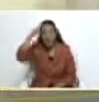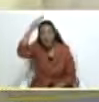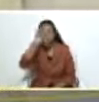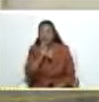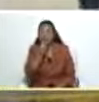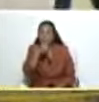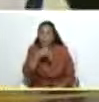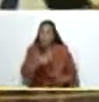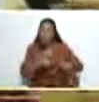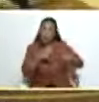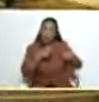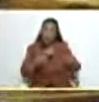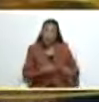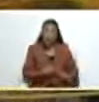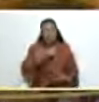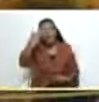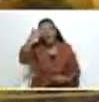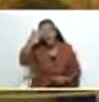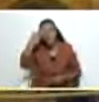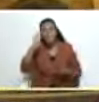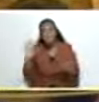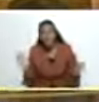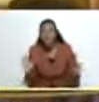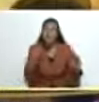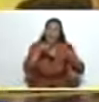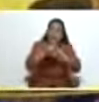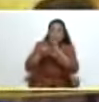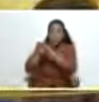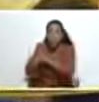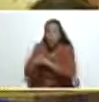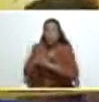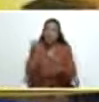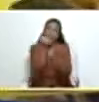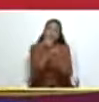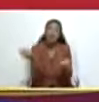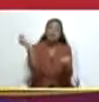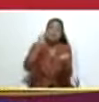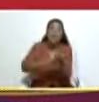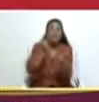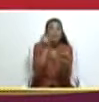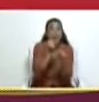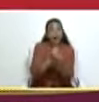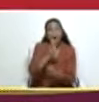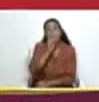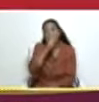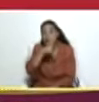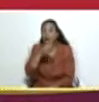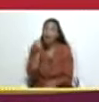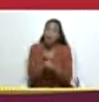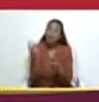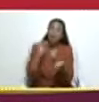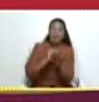mayor, según su capacidad, reingresarlo al campo laboral.